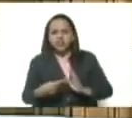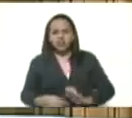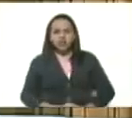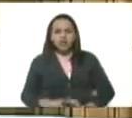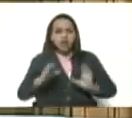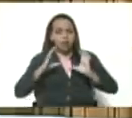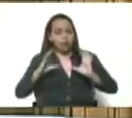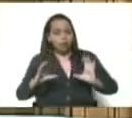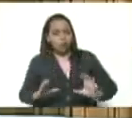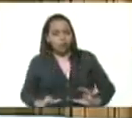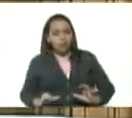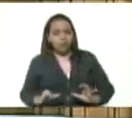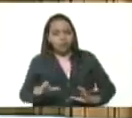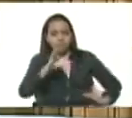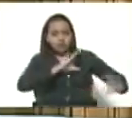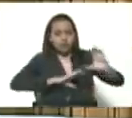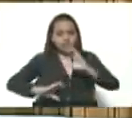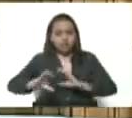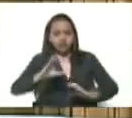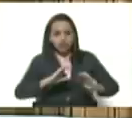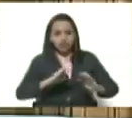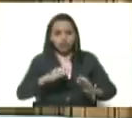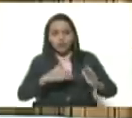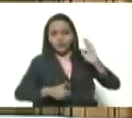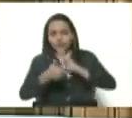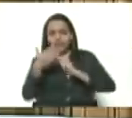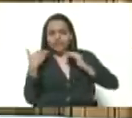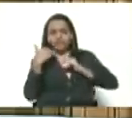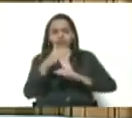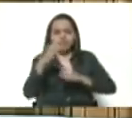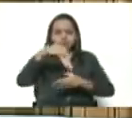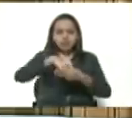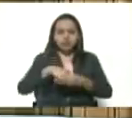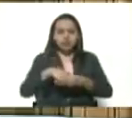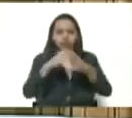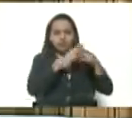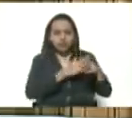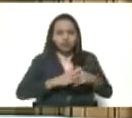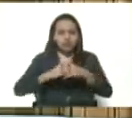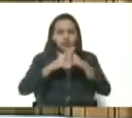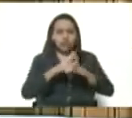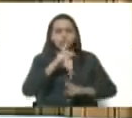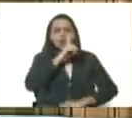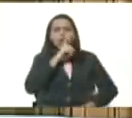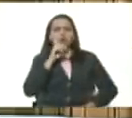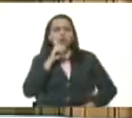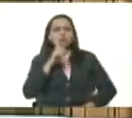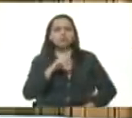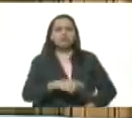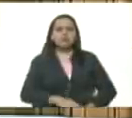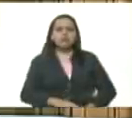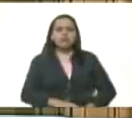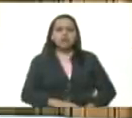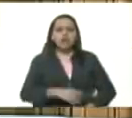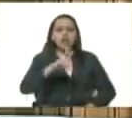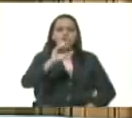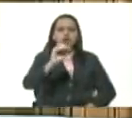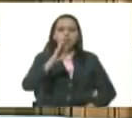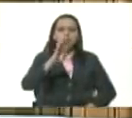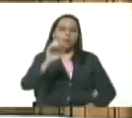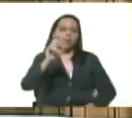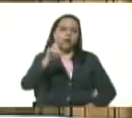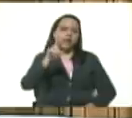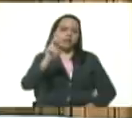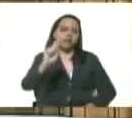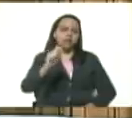cuerpo científico de mayor nivel en los Estados Unidos, de nombre Robert Redfield, señor Robert Redfield.